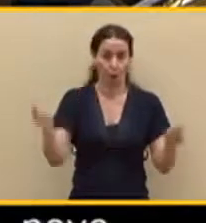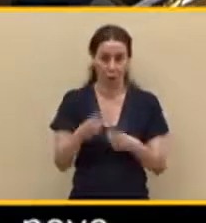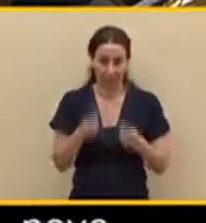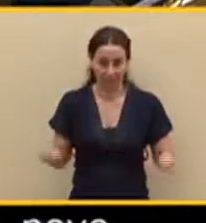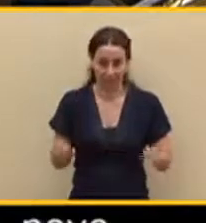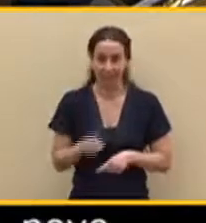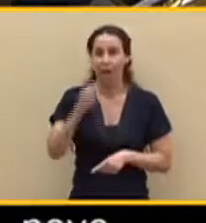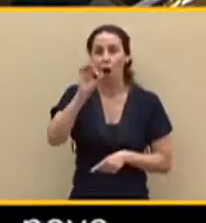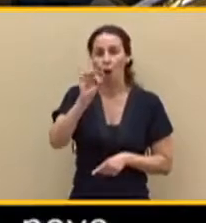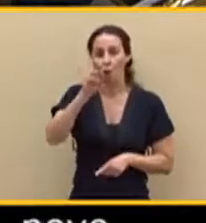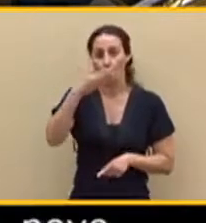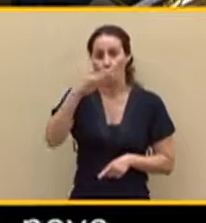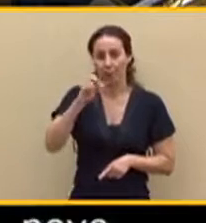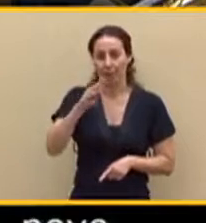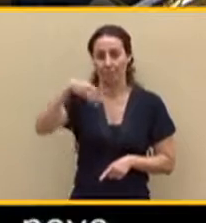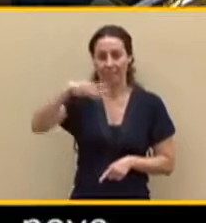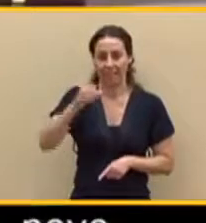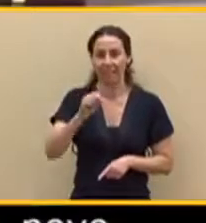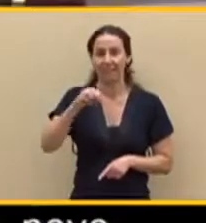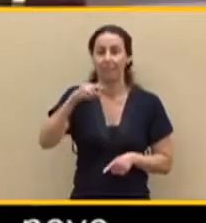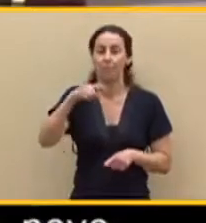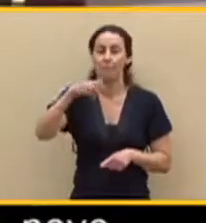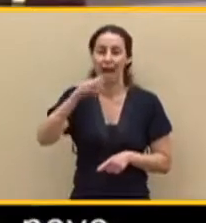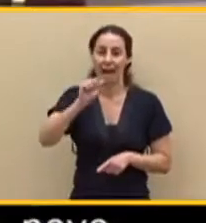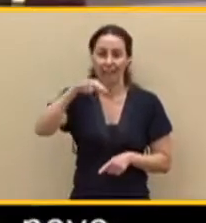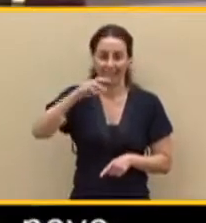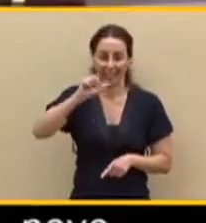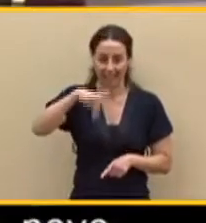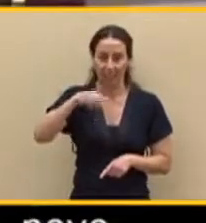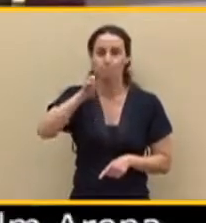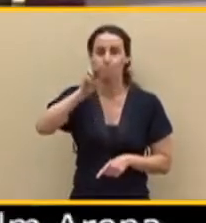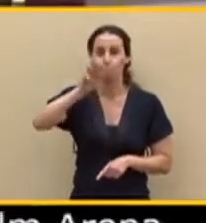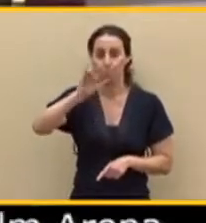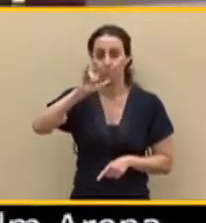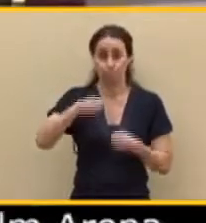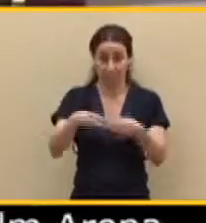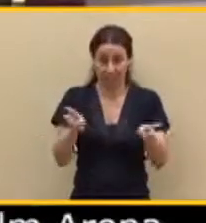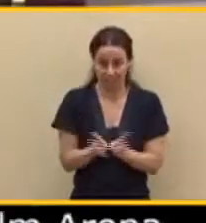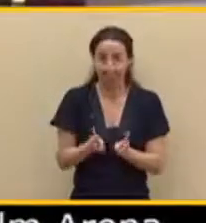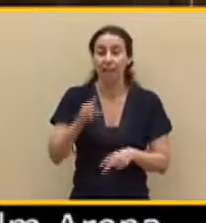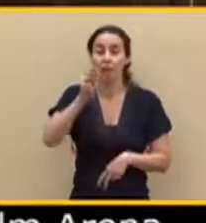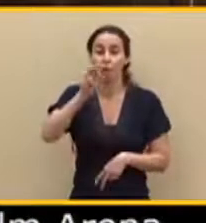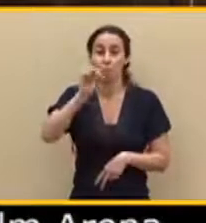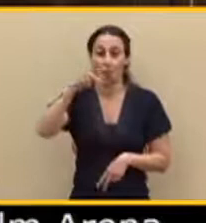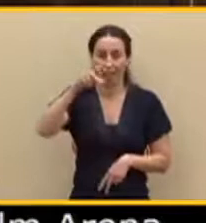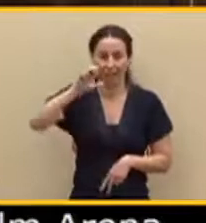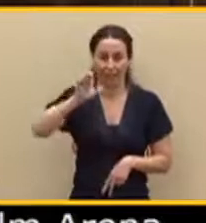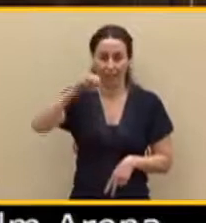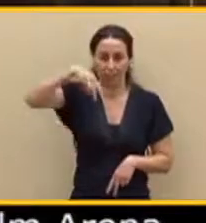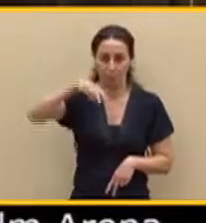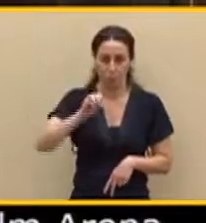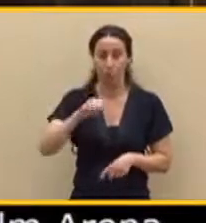Marketing, Palma Arena, Patos, Piscina, Pokémon, Porto,